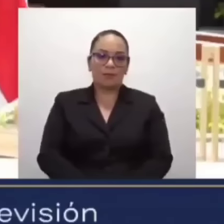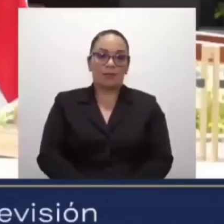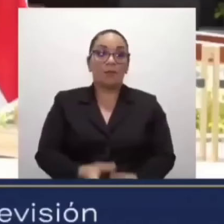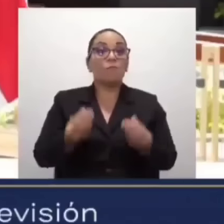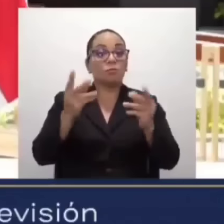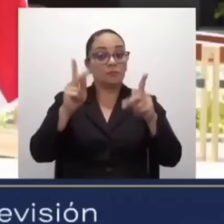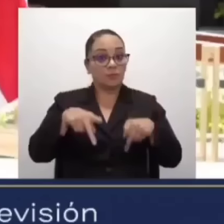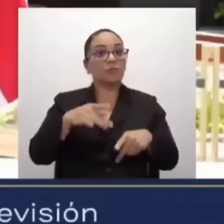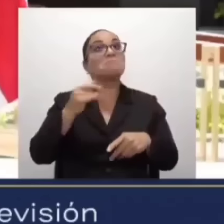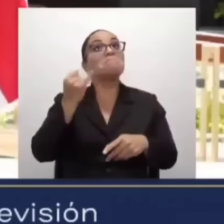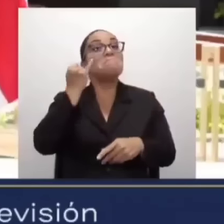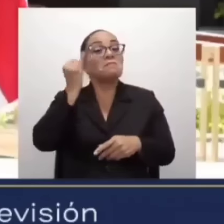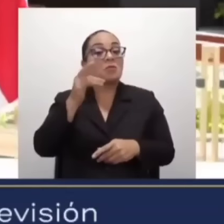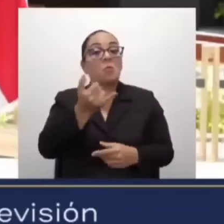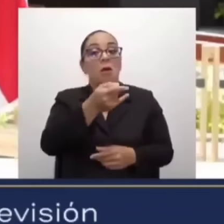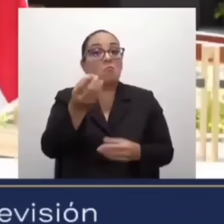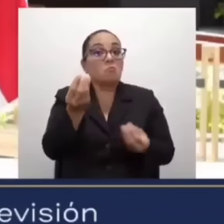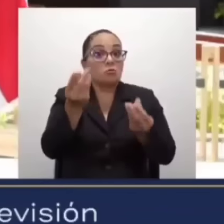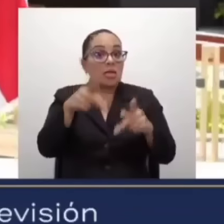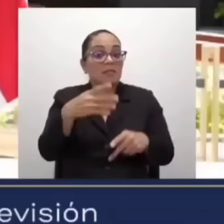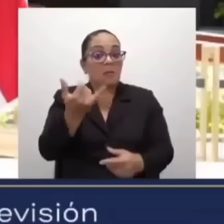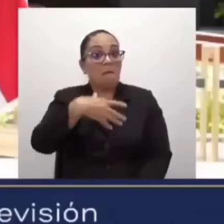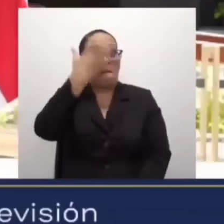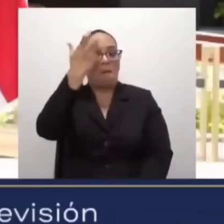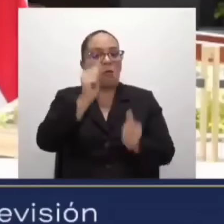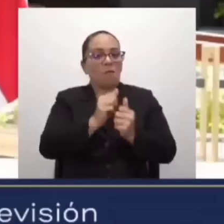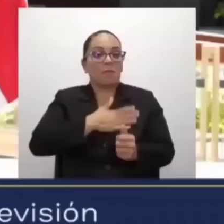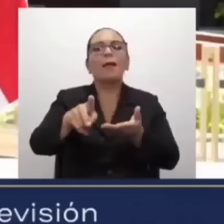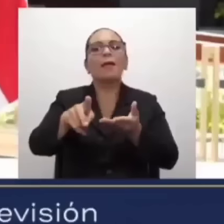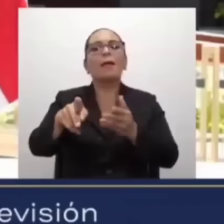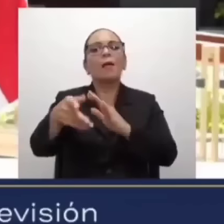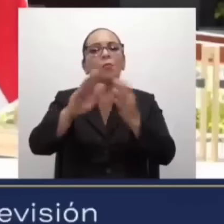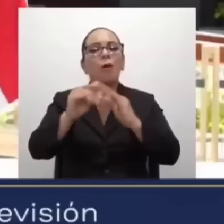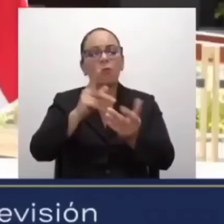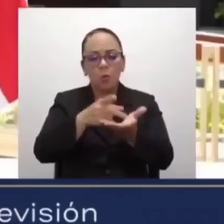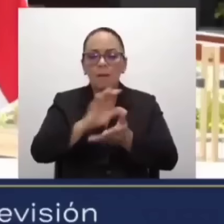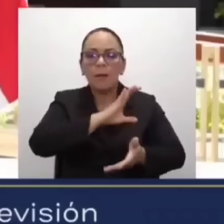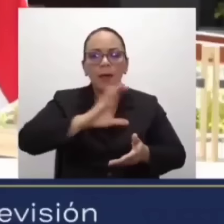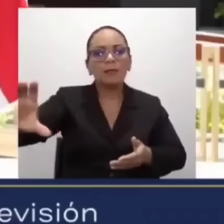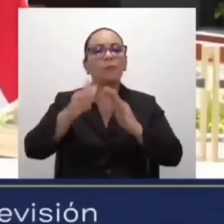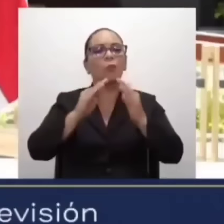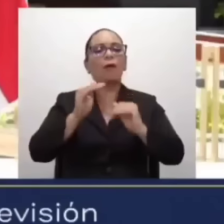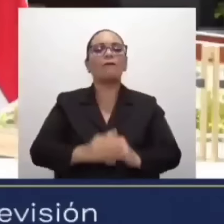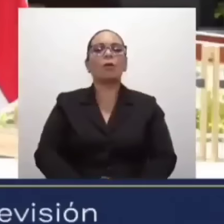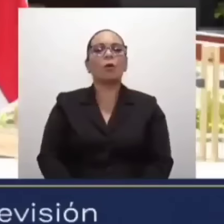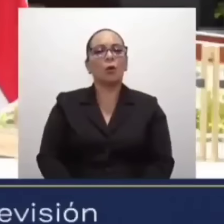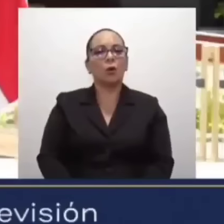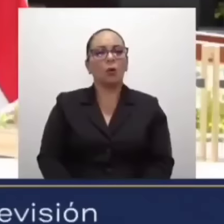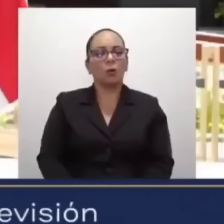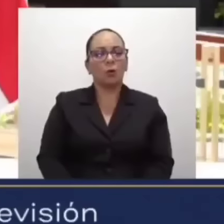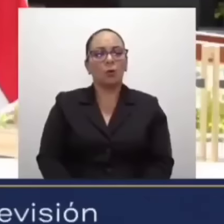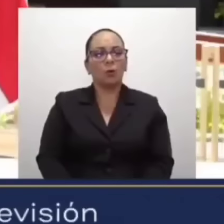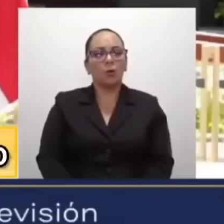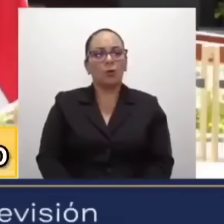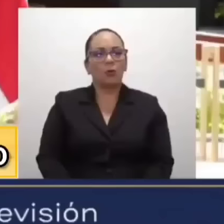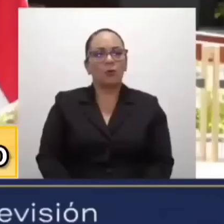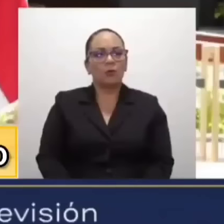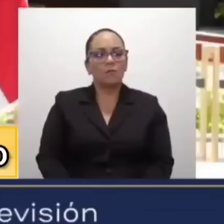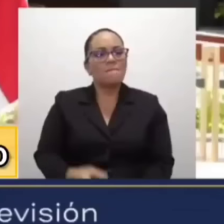algunos, de la facturación, que se la paguen al pueblo, que le paguen ese alquiler. Oigan eso, minuto